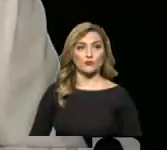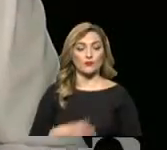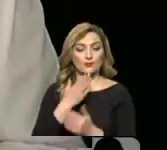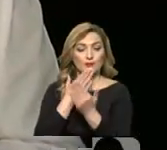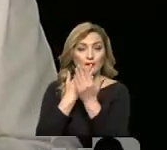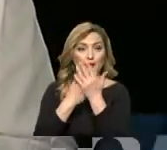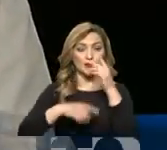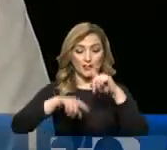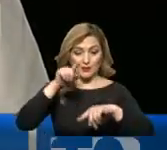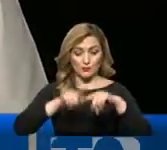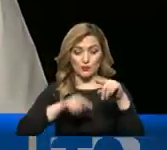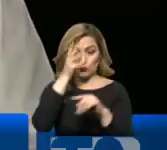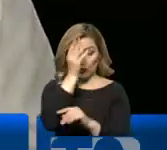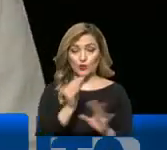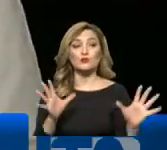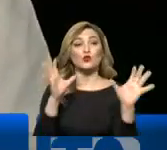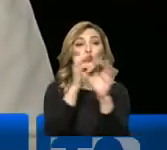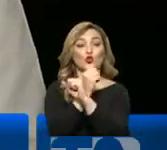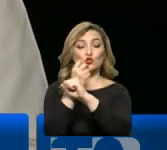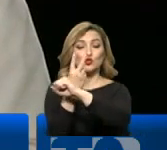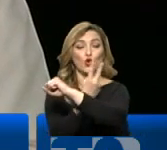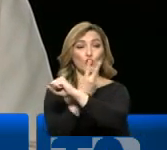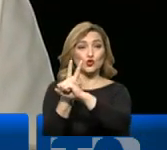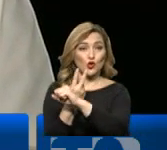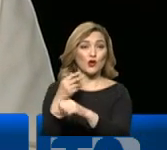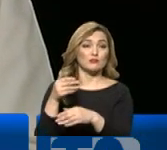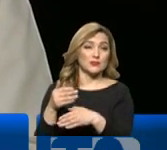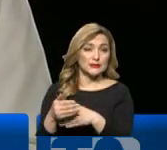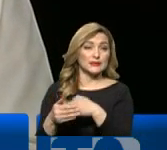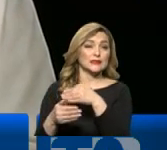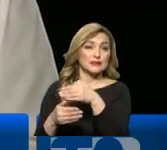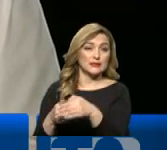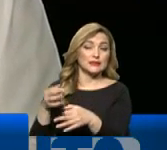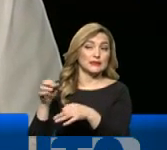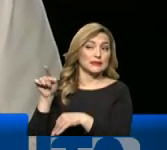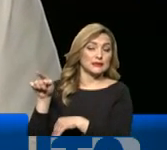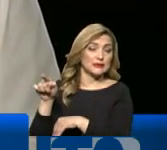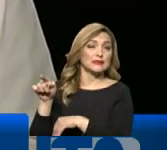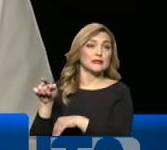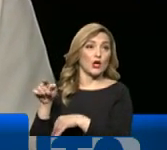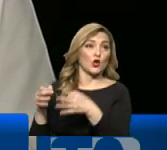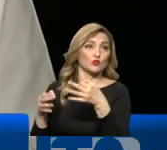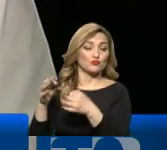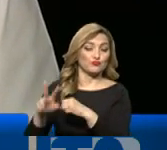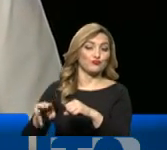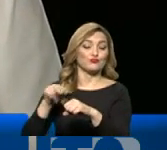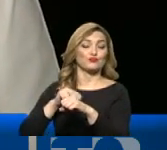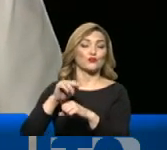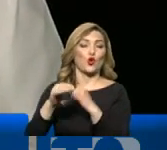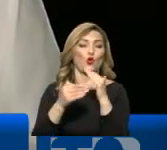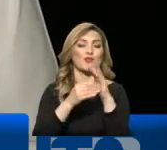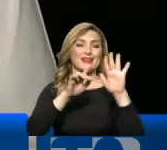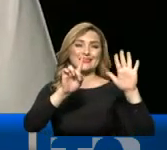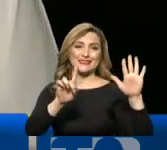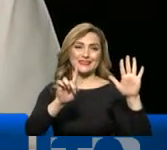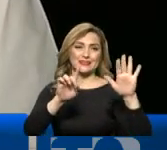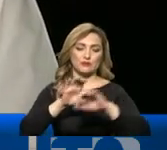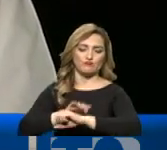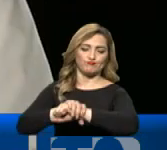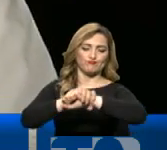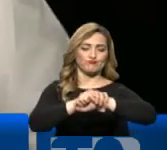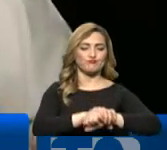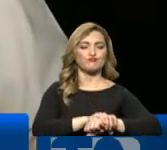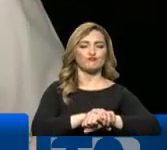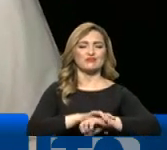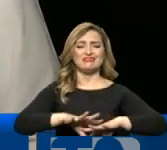Gracias, Diana. Amigos, buenas noches. Son cerca de 2 horas de audiencia de formulación de cargos acá en la Corte Nacional de Justicia contra 6 procesados en